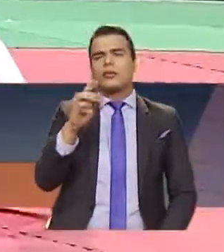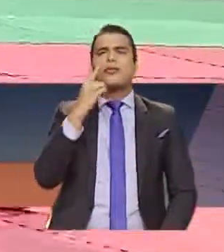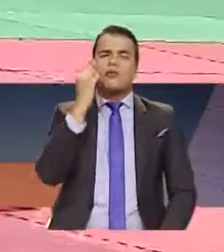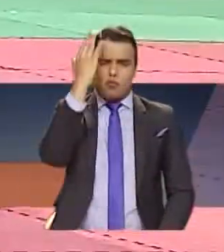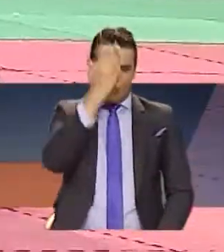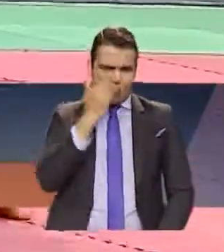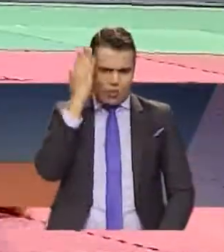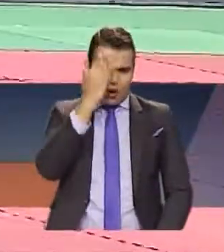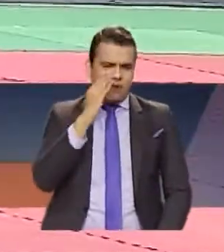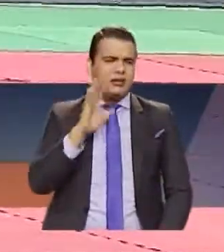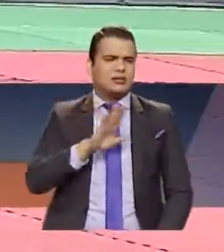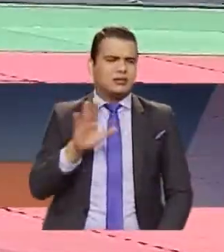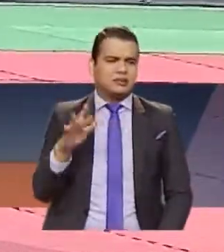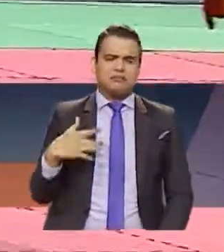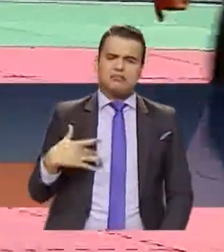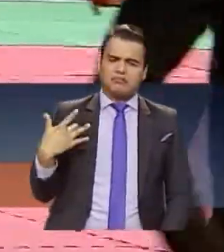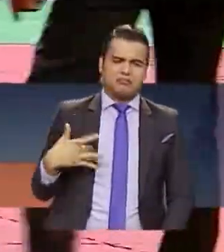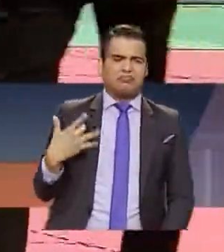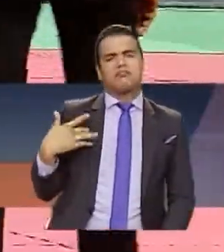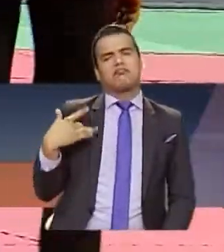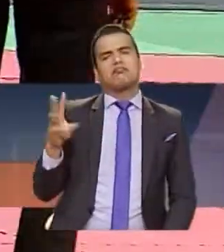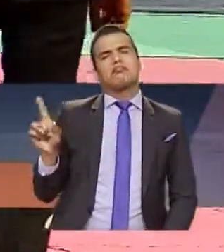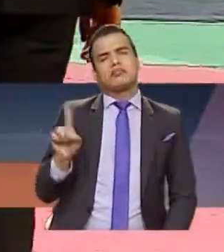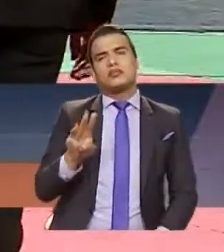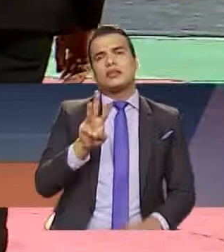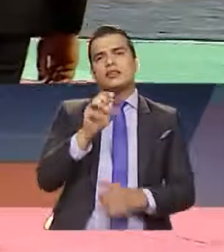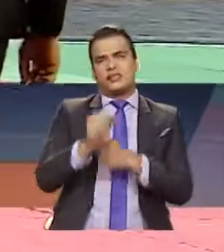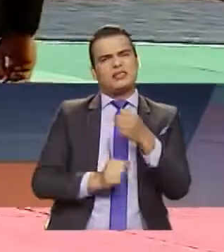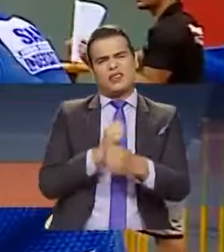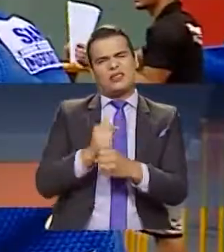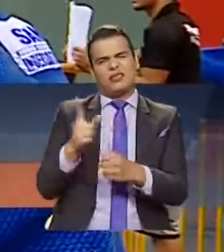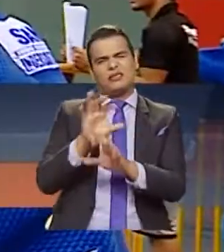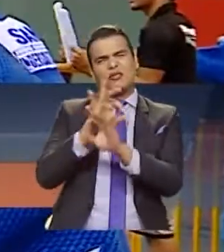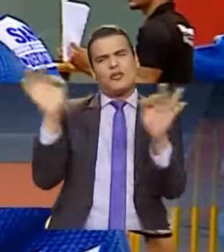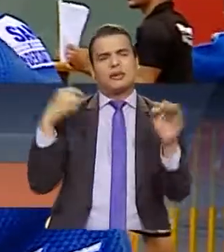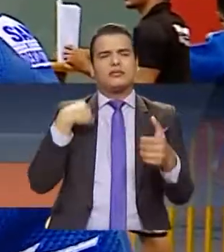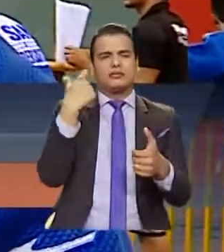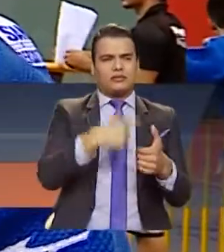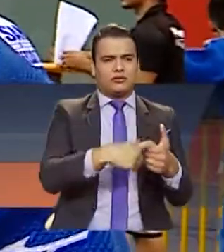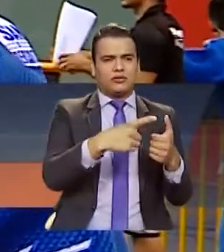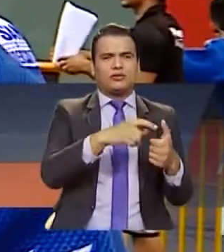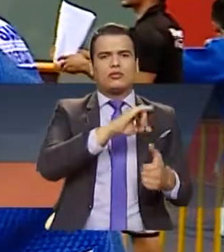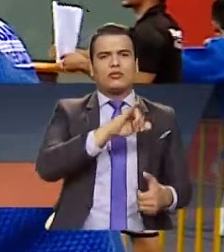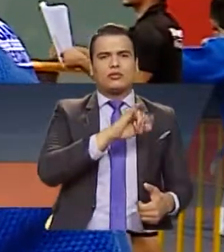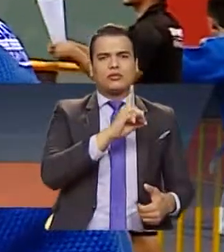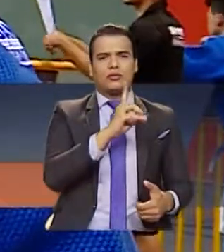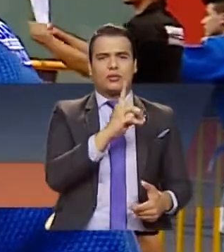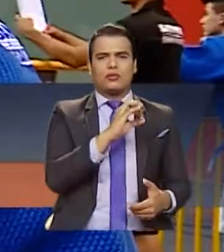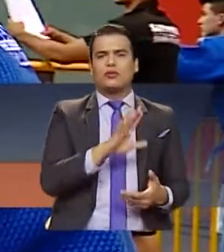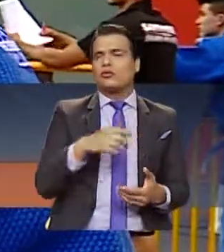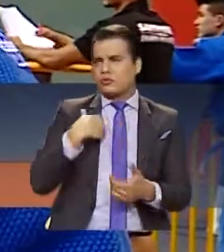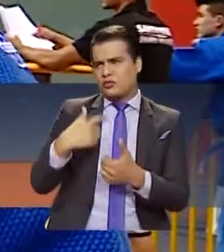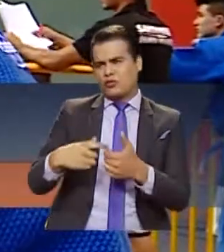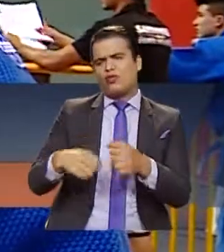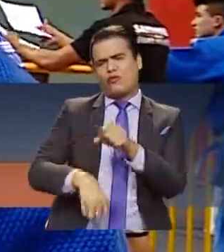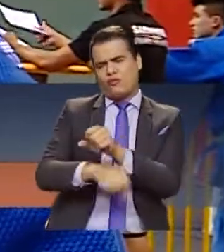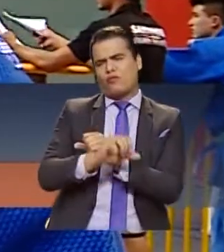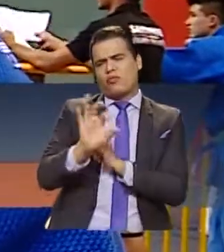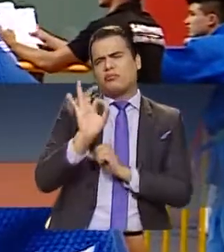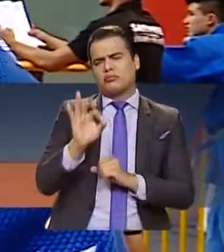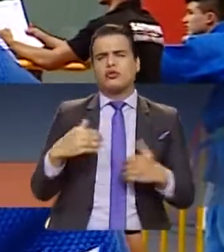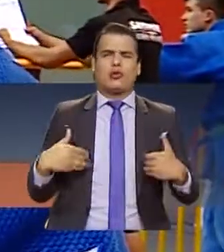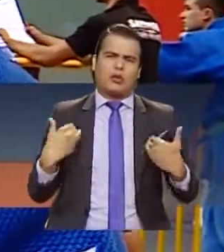y delantero, pero luego de 3 años volvió al judo. Me dediqué un tiempo al fútbol y muy contento entrenándole y todo,